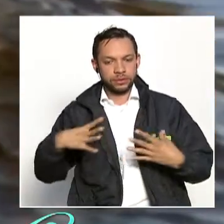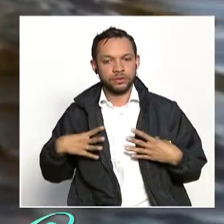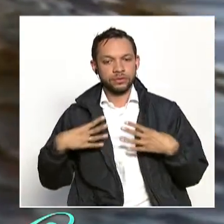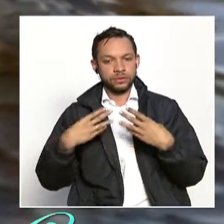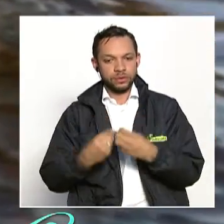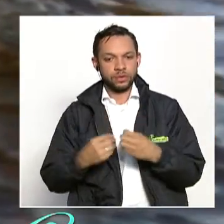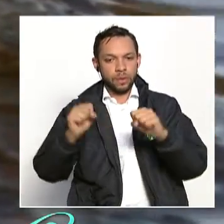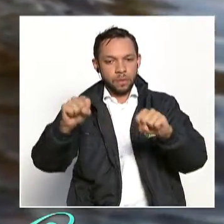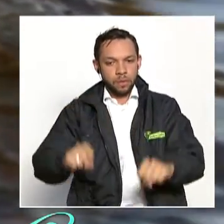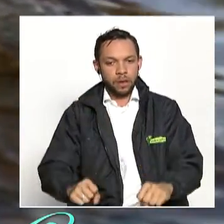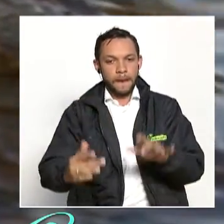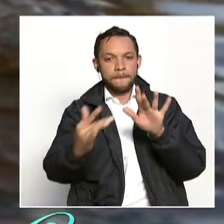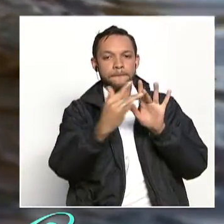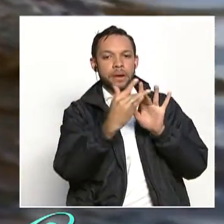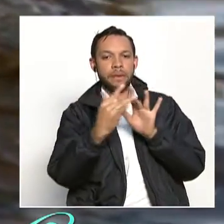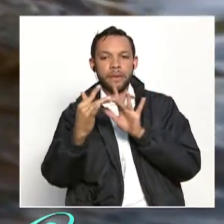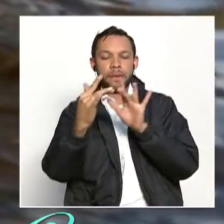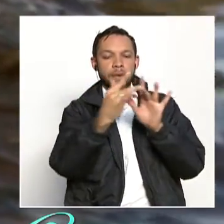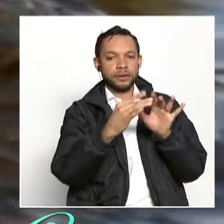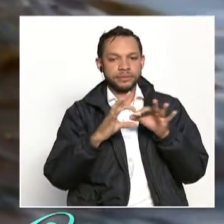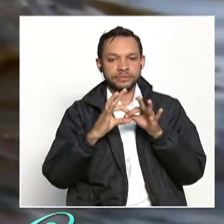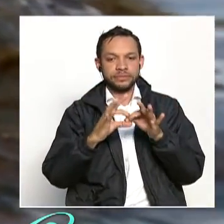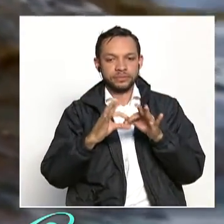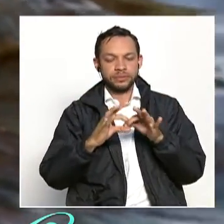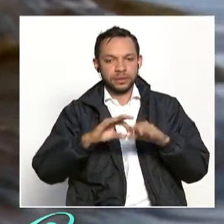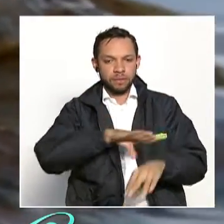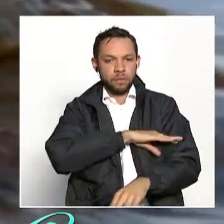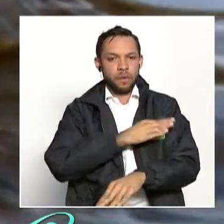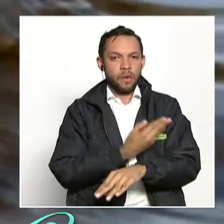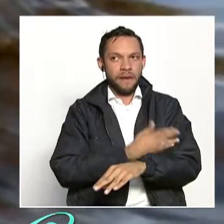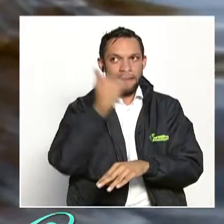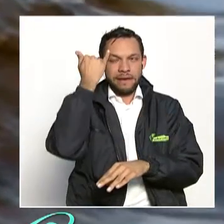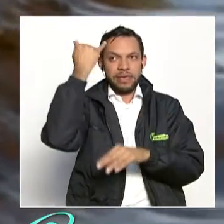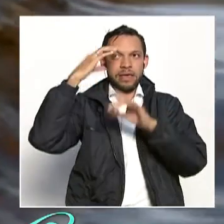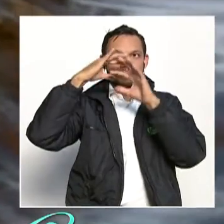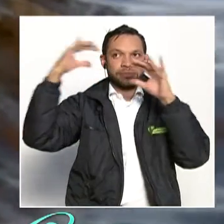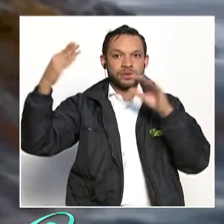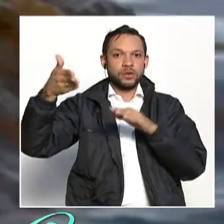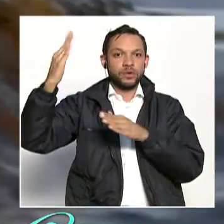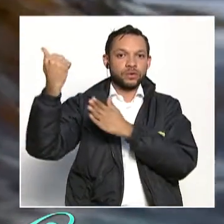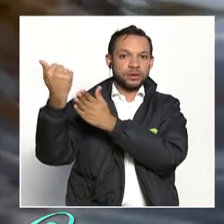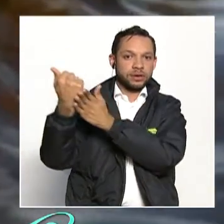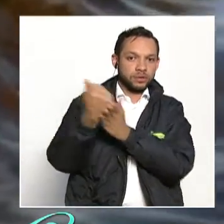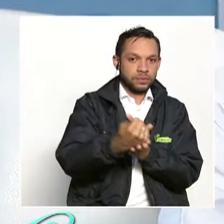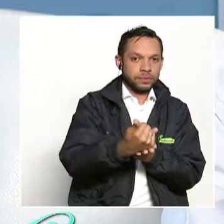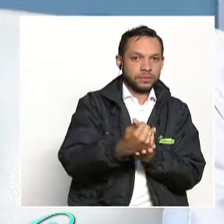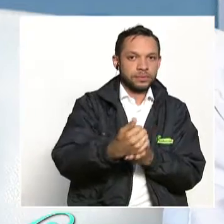ser co-creadores con el gran creador del universo.